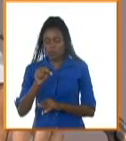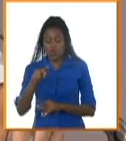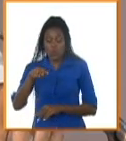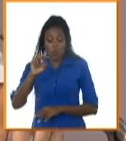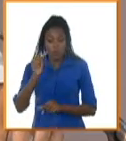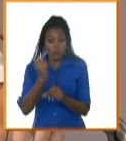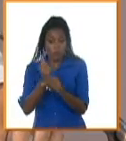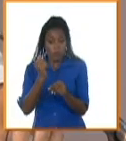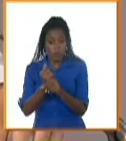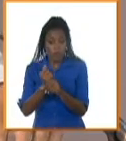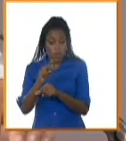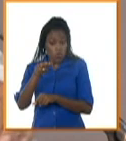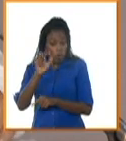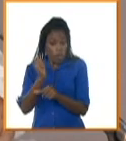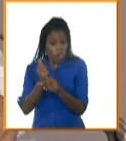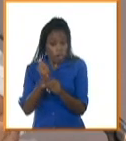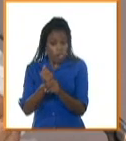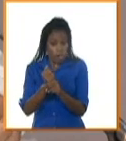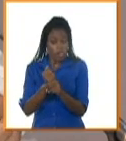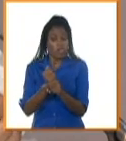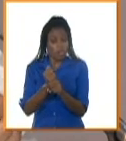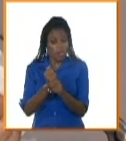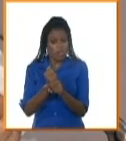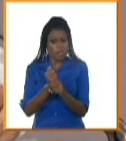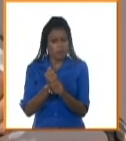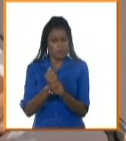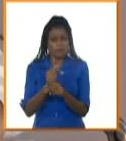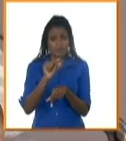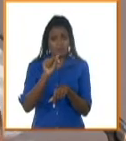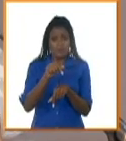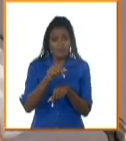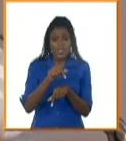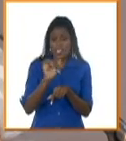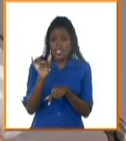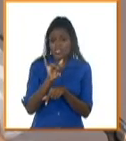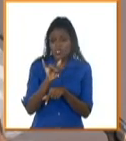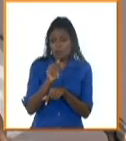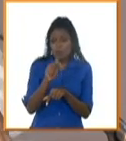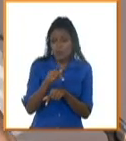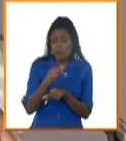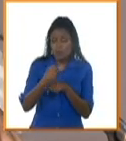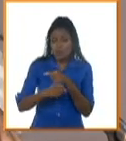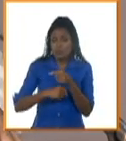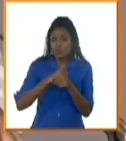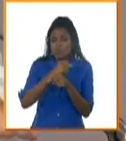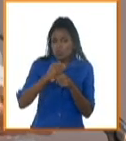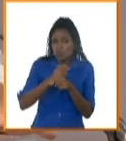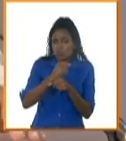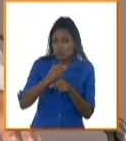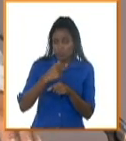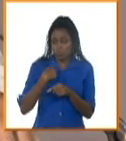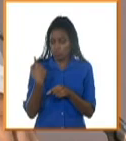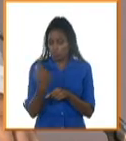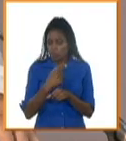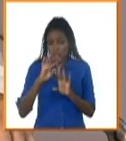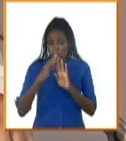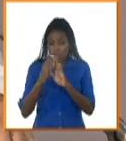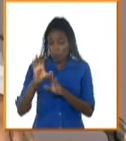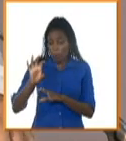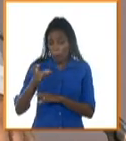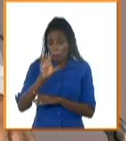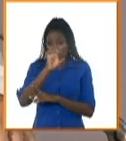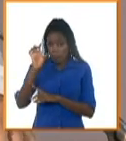los nuevos actores en el uso nosotros tenemos una todos los bancos no tienen